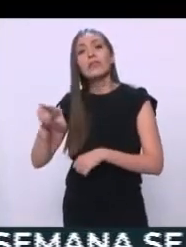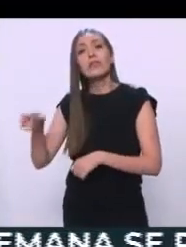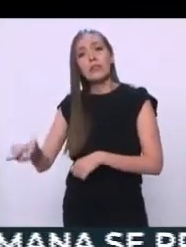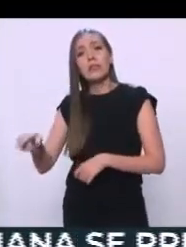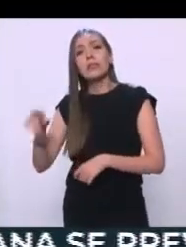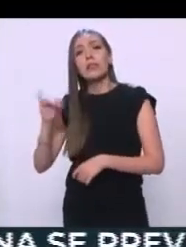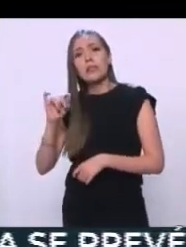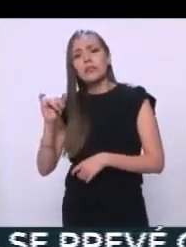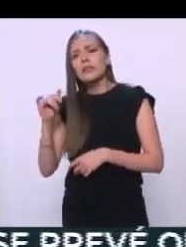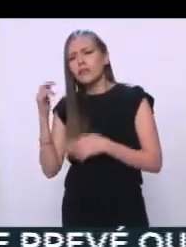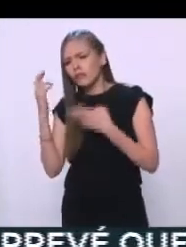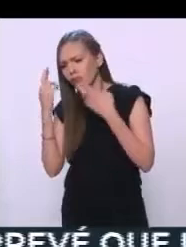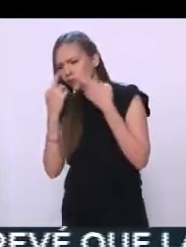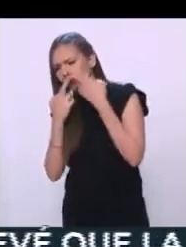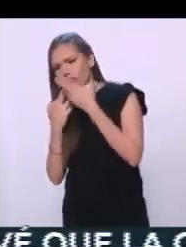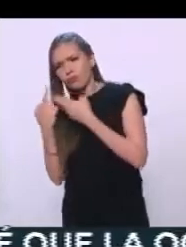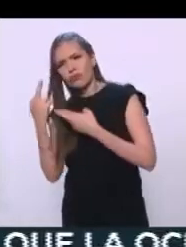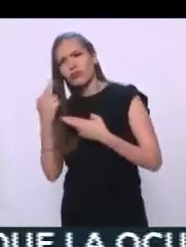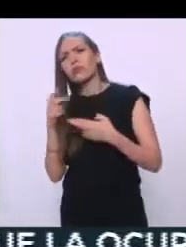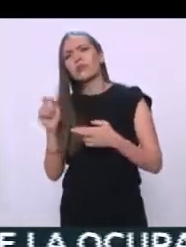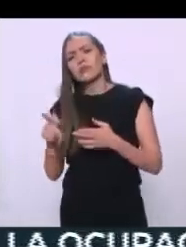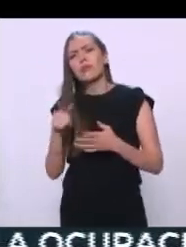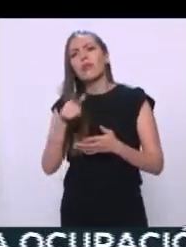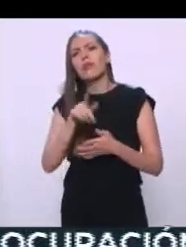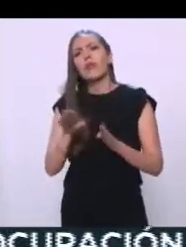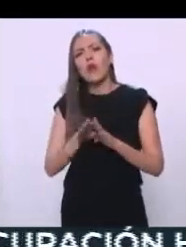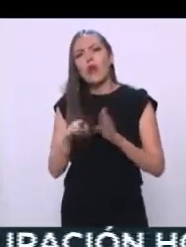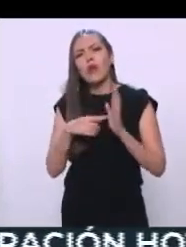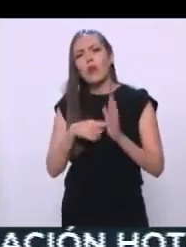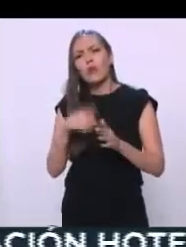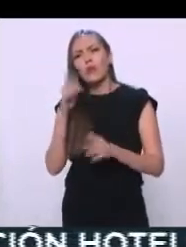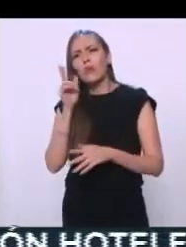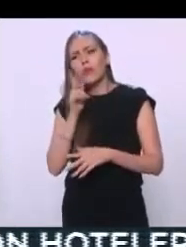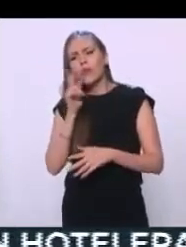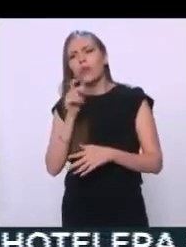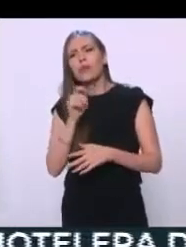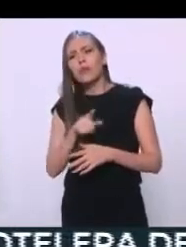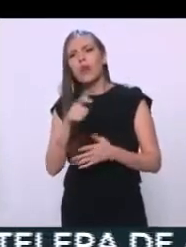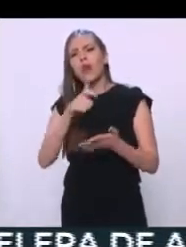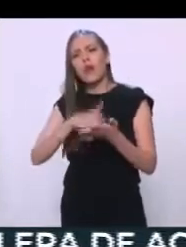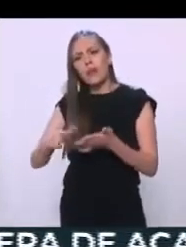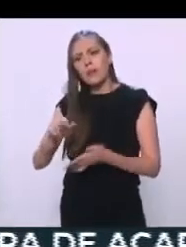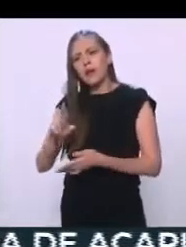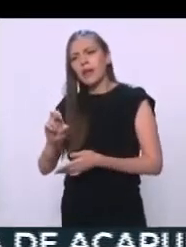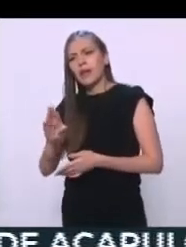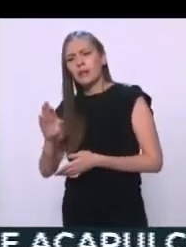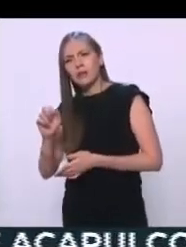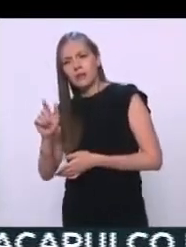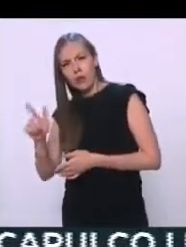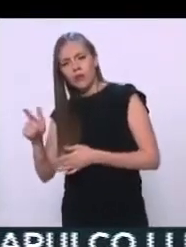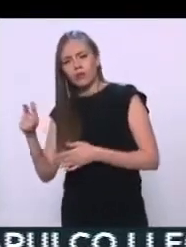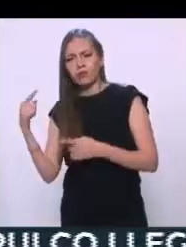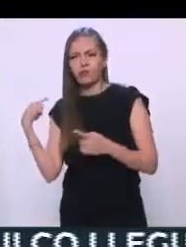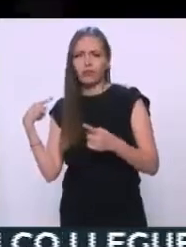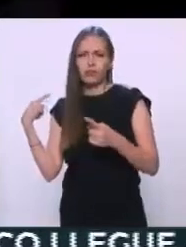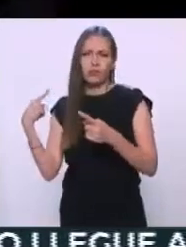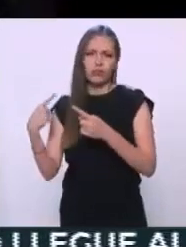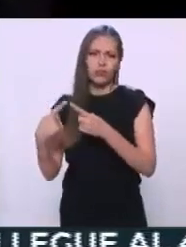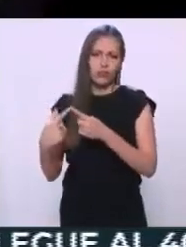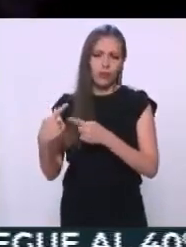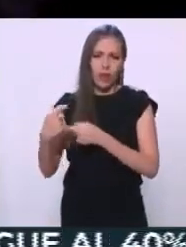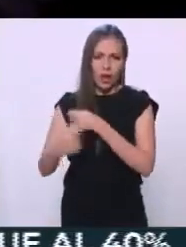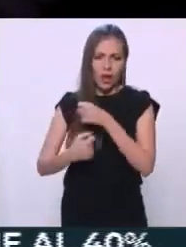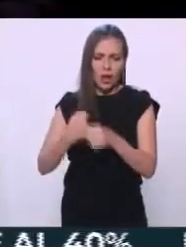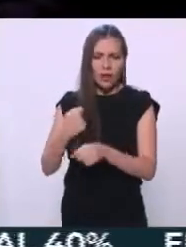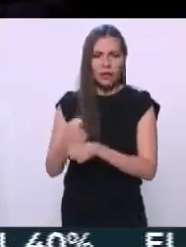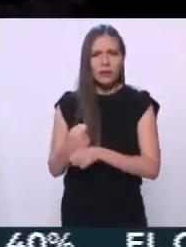digamos, una enorme pérdida en la compra y la venta de acciones de Repsol a lo largo de varios años. Pero de